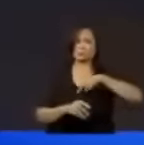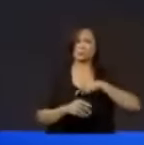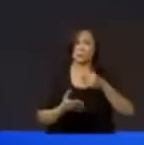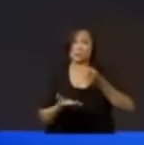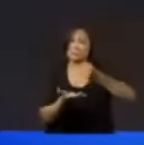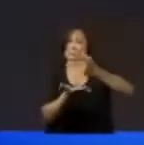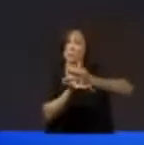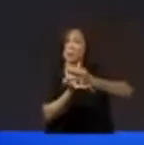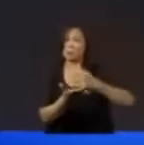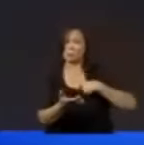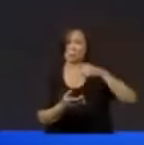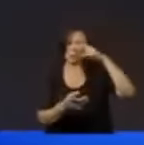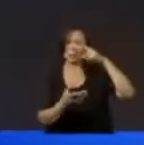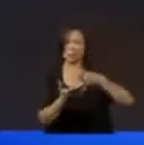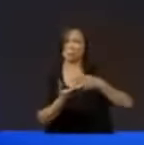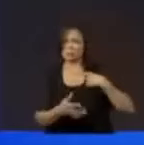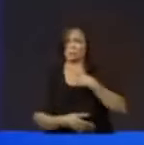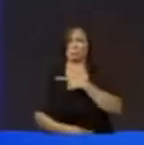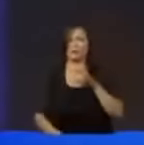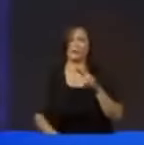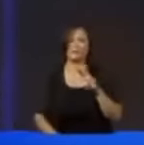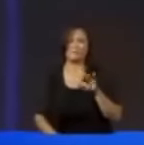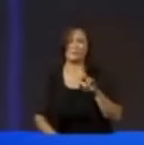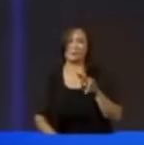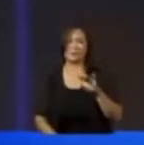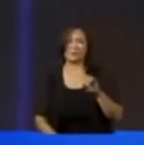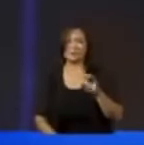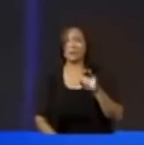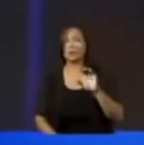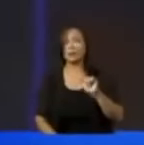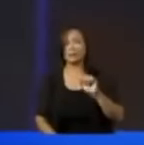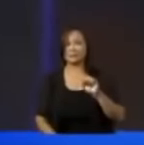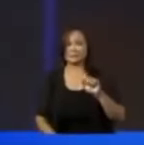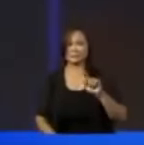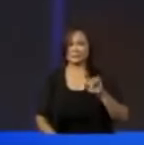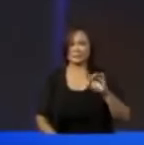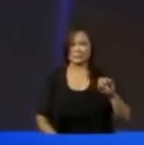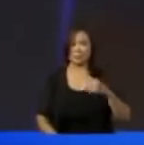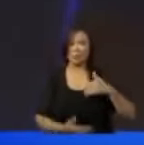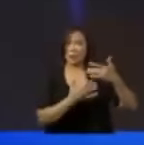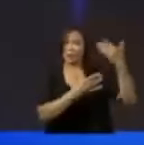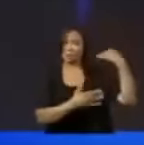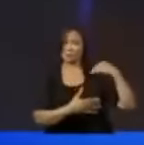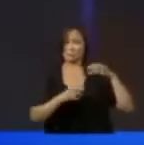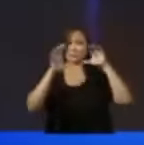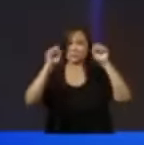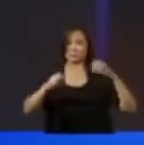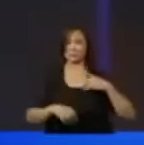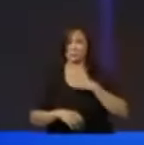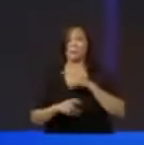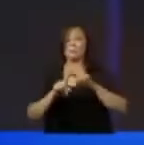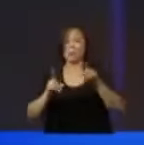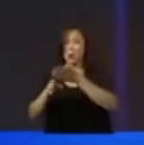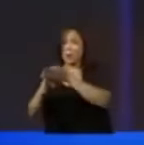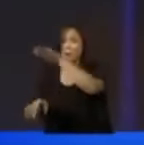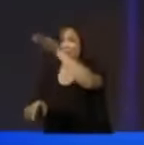lo aprobamos a iniciativa del diputado Vinicio Castillo cuando éramos presidente de la Cámara de Diputados, pero el muro debe ir más allá, debe